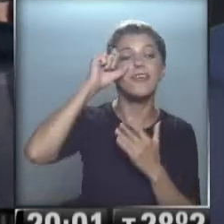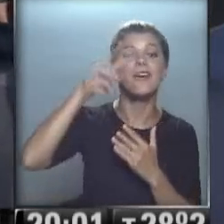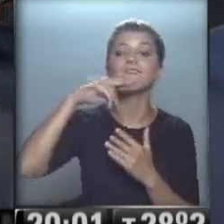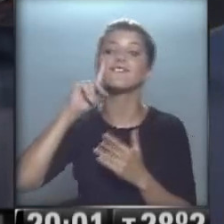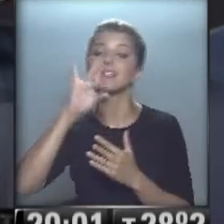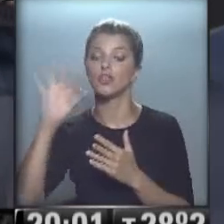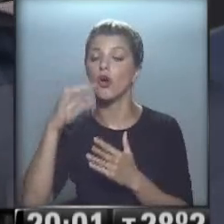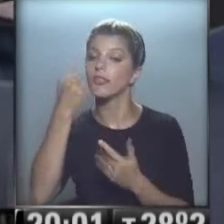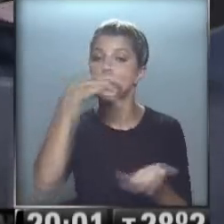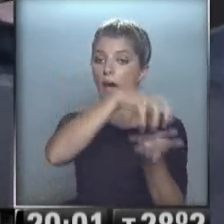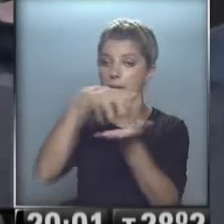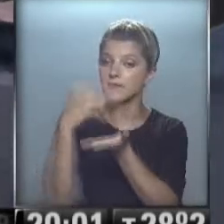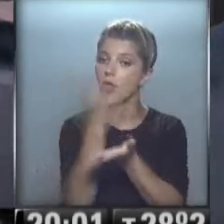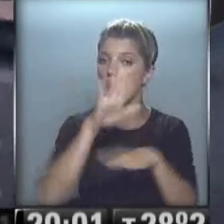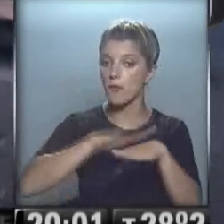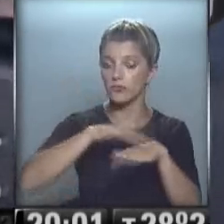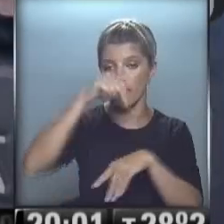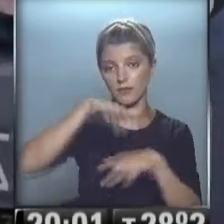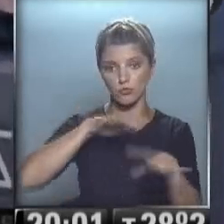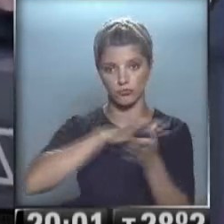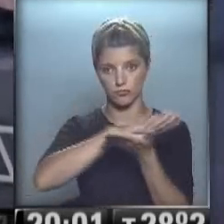empresas resolver los